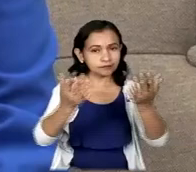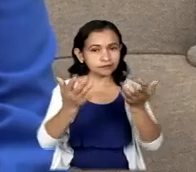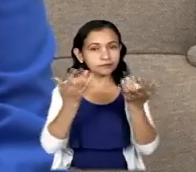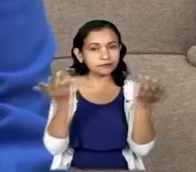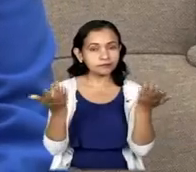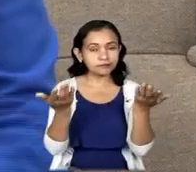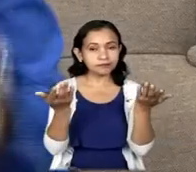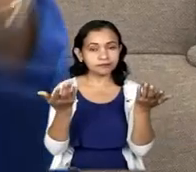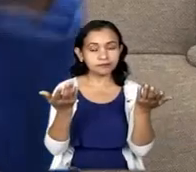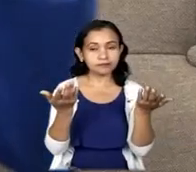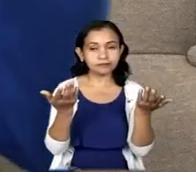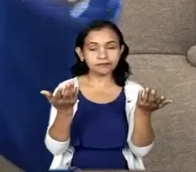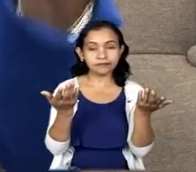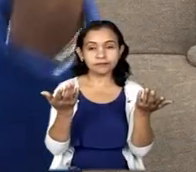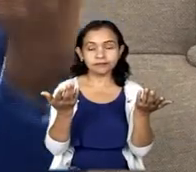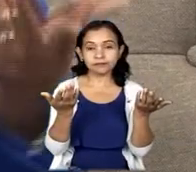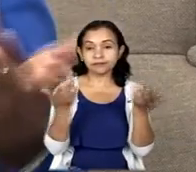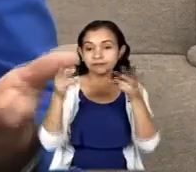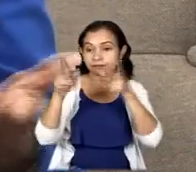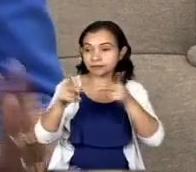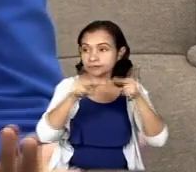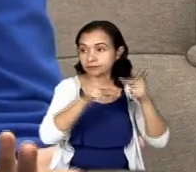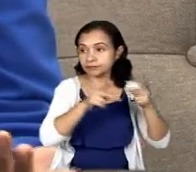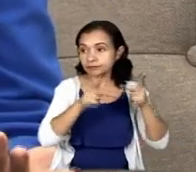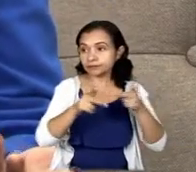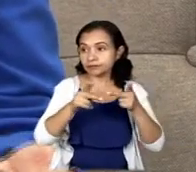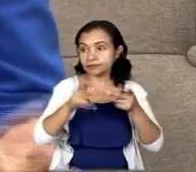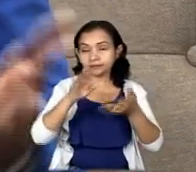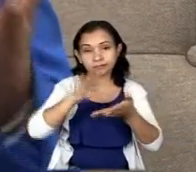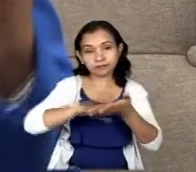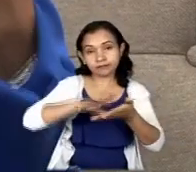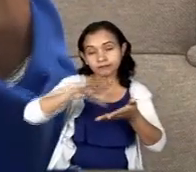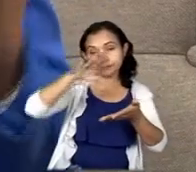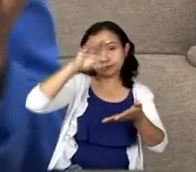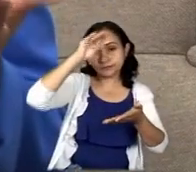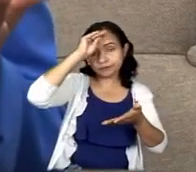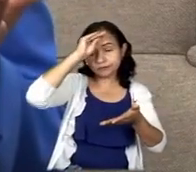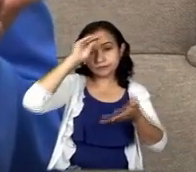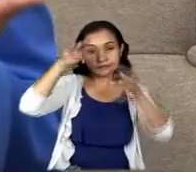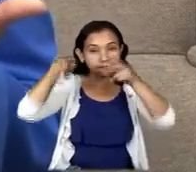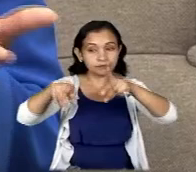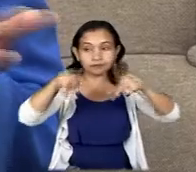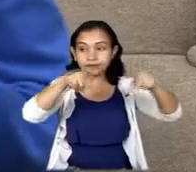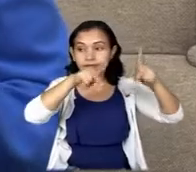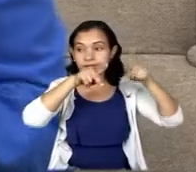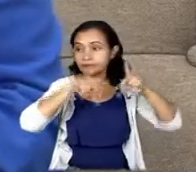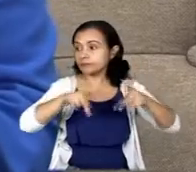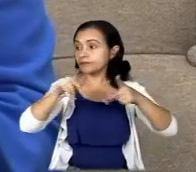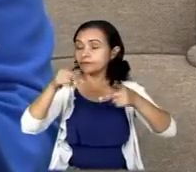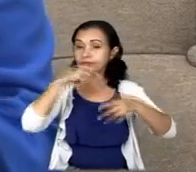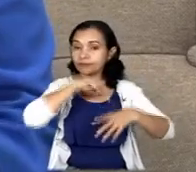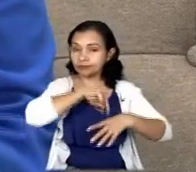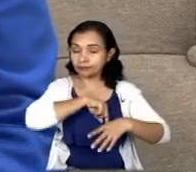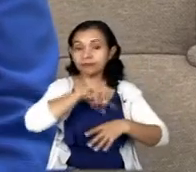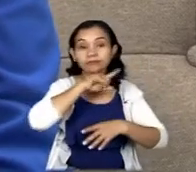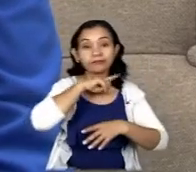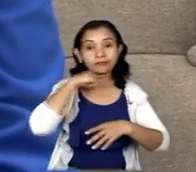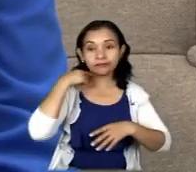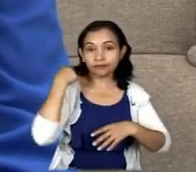quiere la concienciación de las personas, sensibilizar, de que la gente tome conciencia